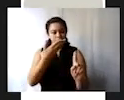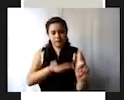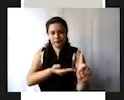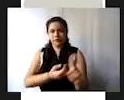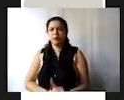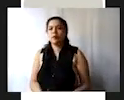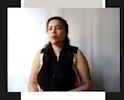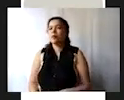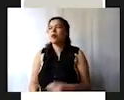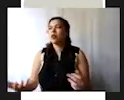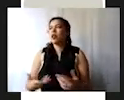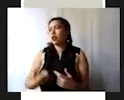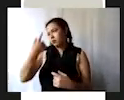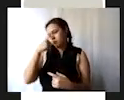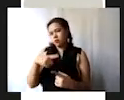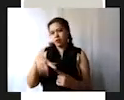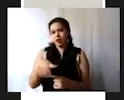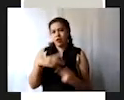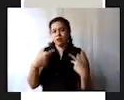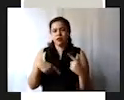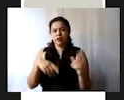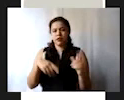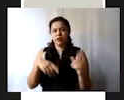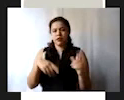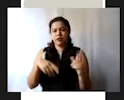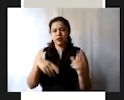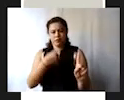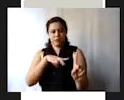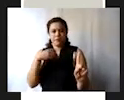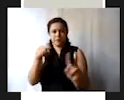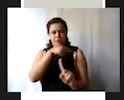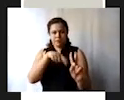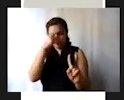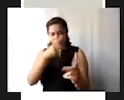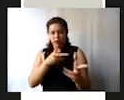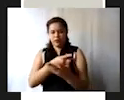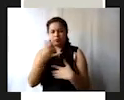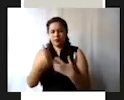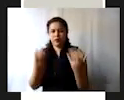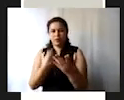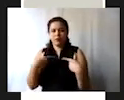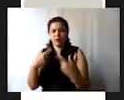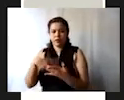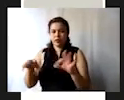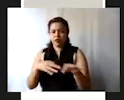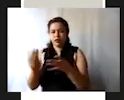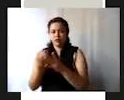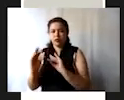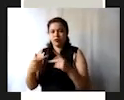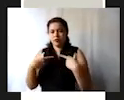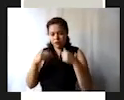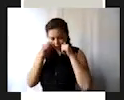eje de personas, principalmente de proyectos de capacitación al personal, de equipo que atiende capacitación a las